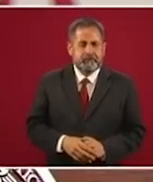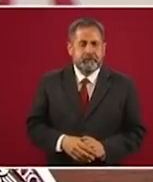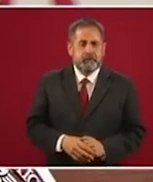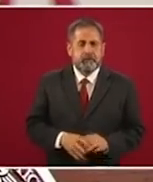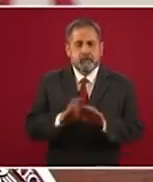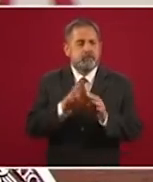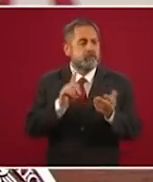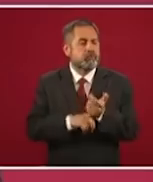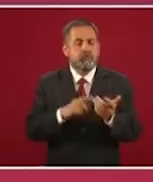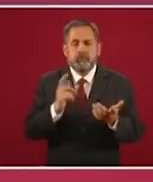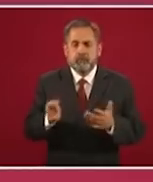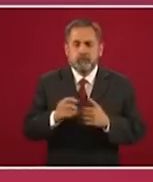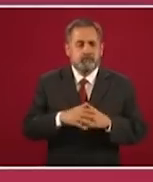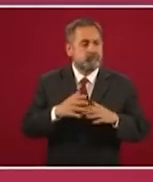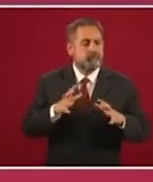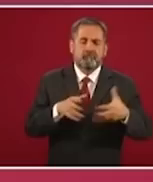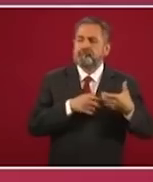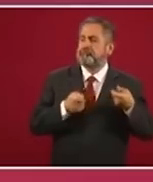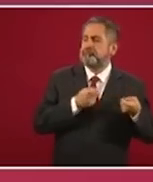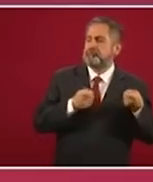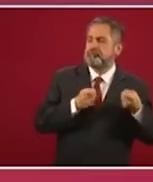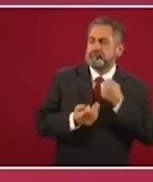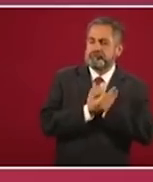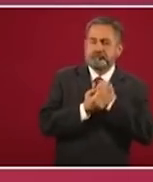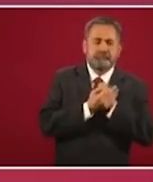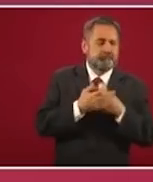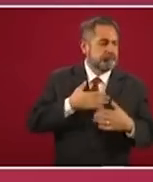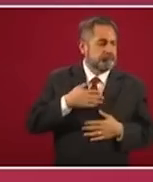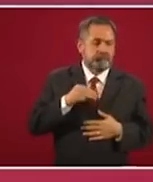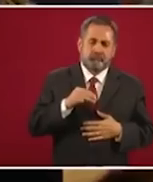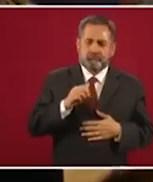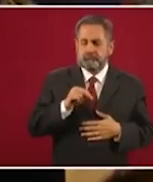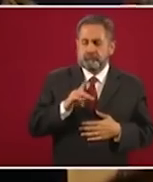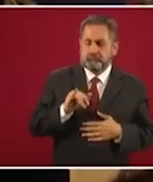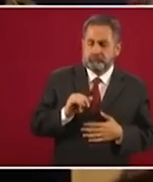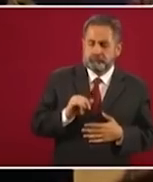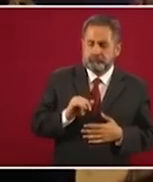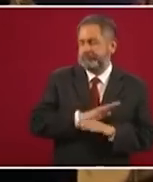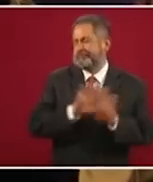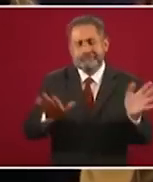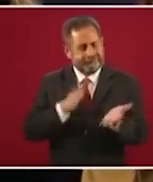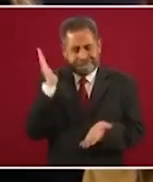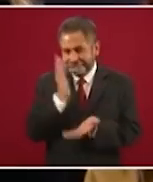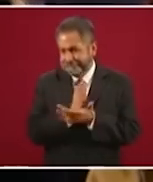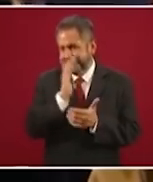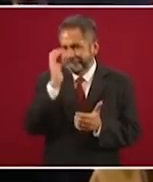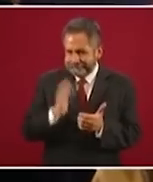para que yo actúe como monopolio. Entonces, eso es lo que se terminó